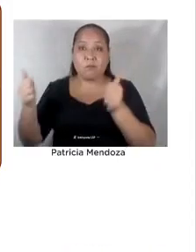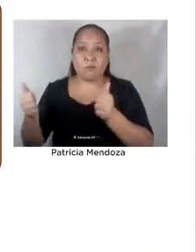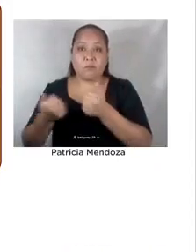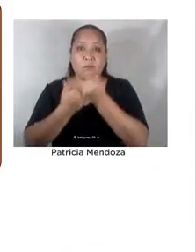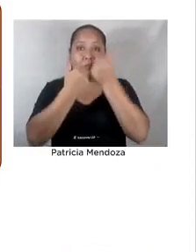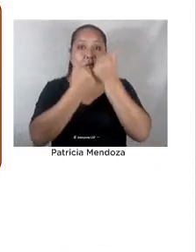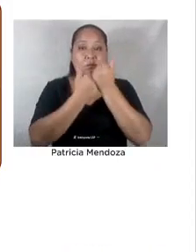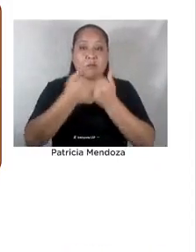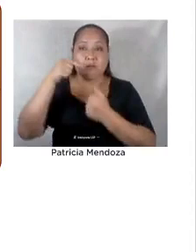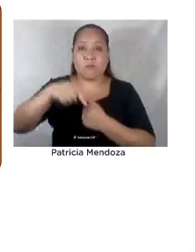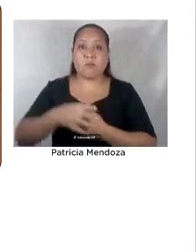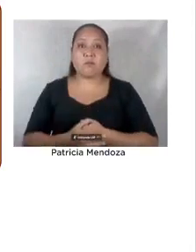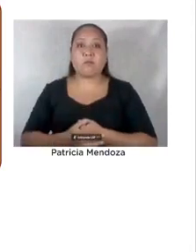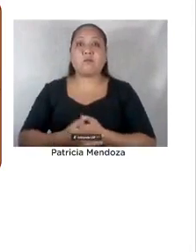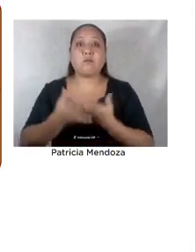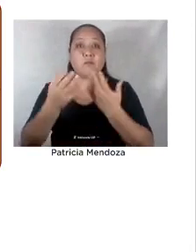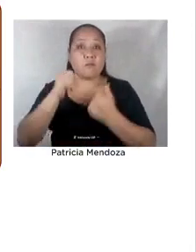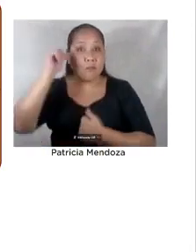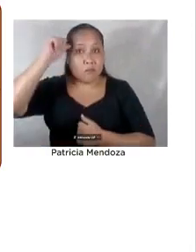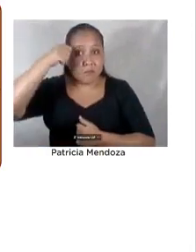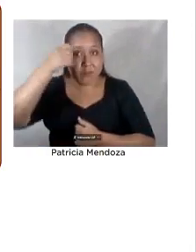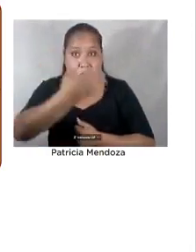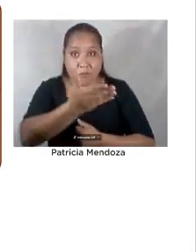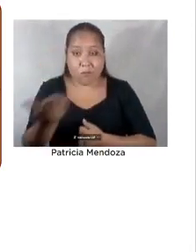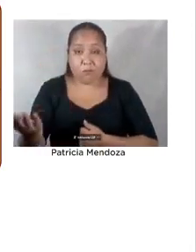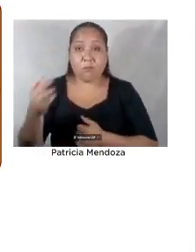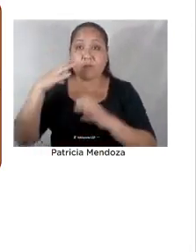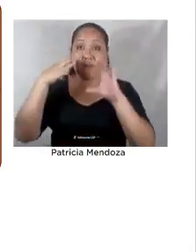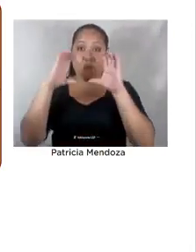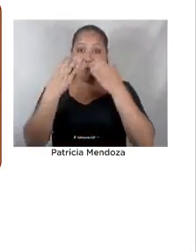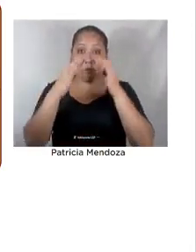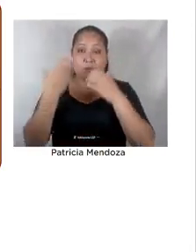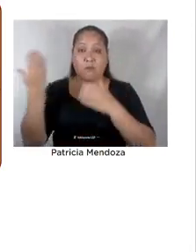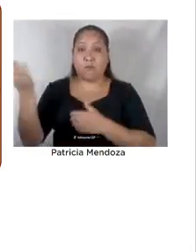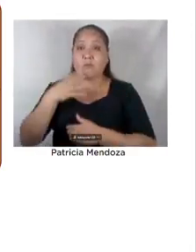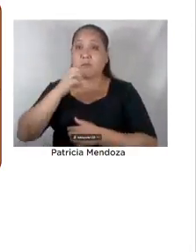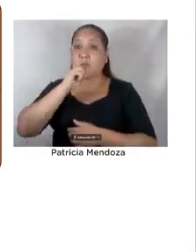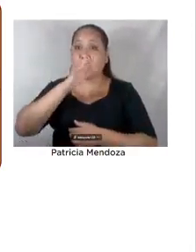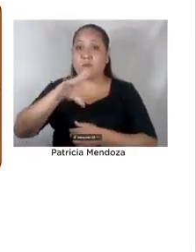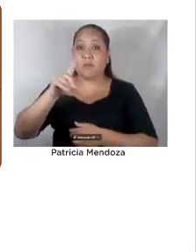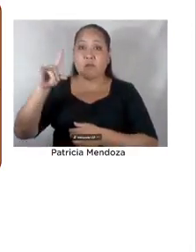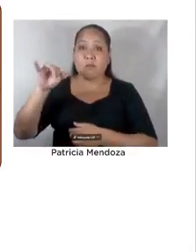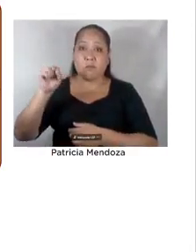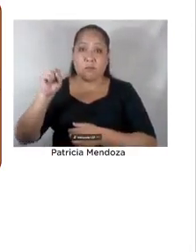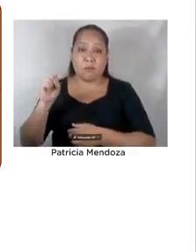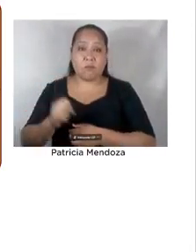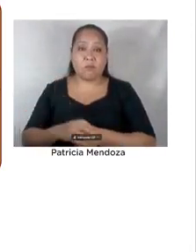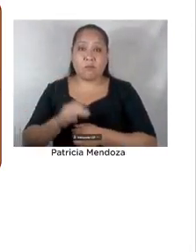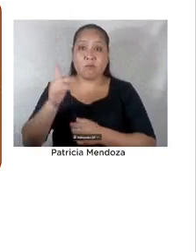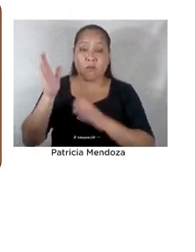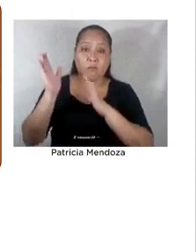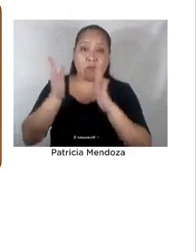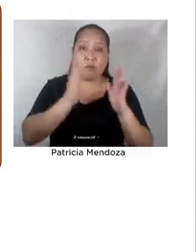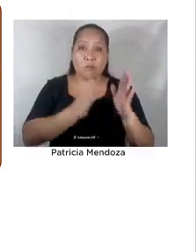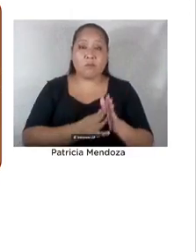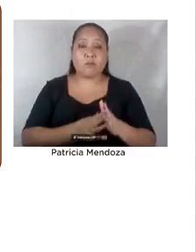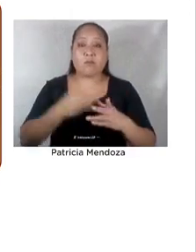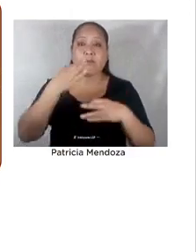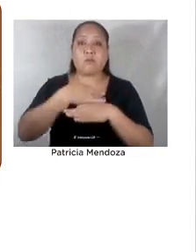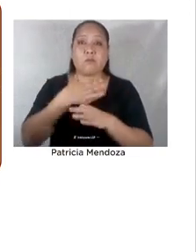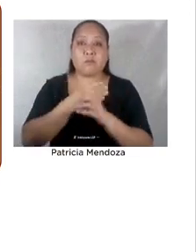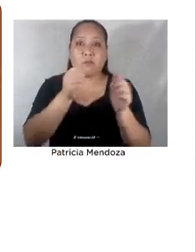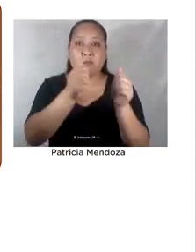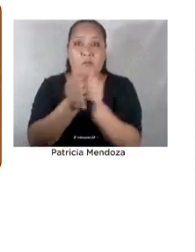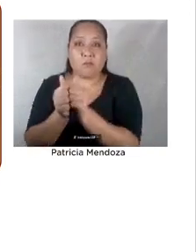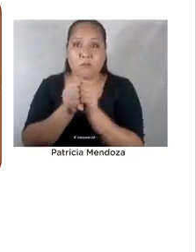nosotros. Quiero recordarles nuevamente el curso que ha mencionado Luis. Es un curso diseñado de manera conjunta